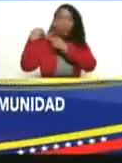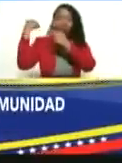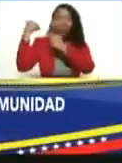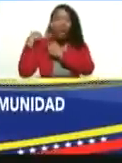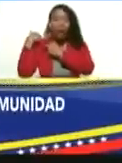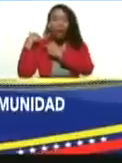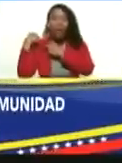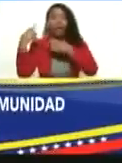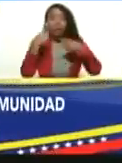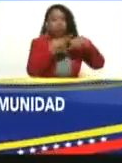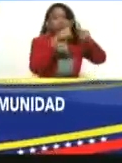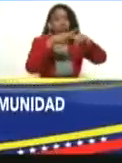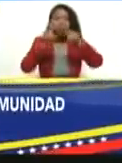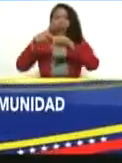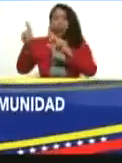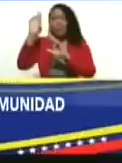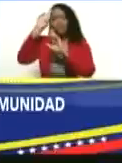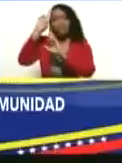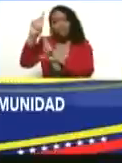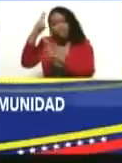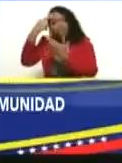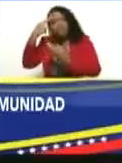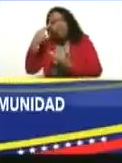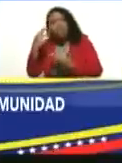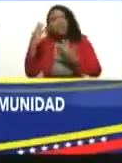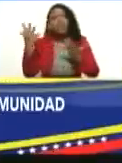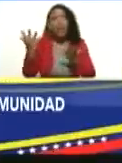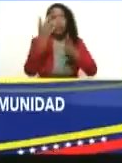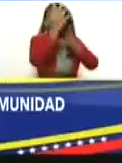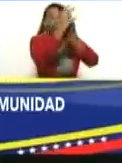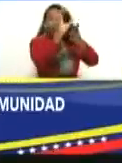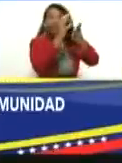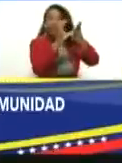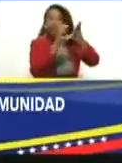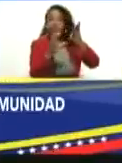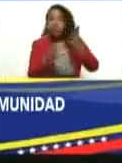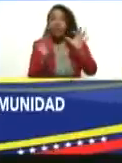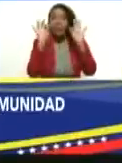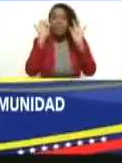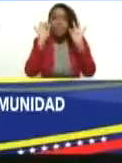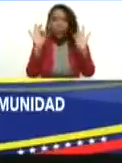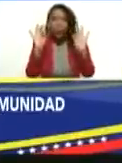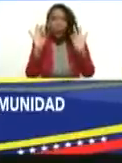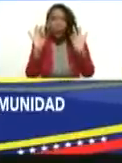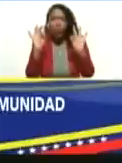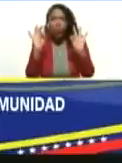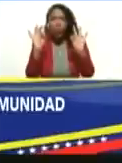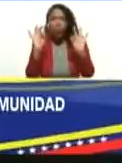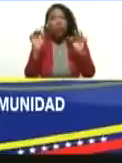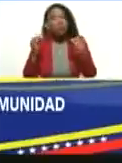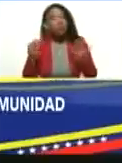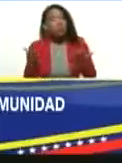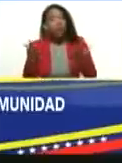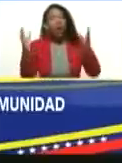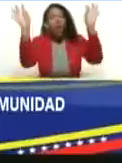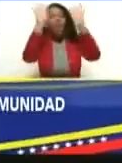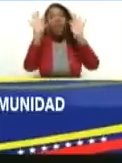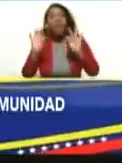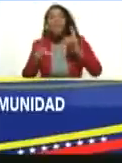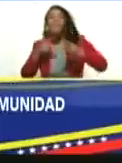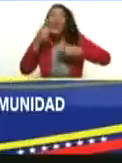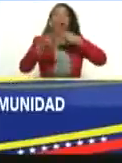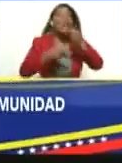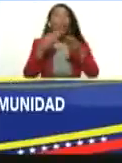diversidad respetando las características específicas de los modelos políticos